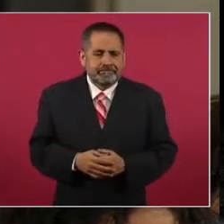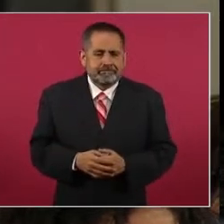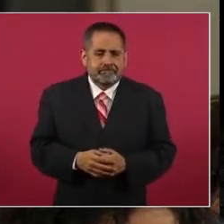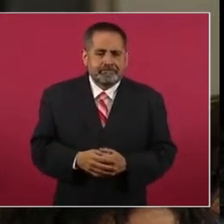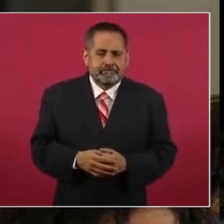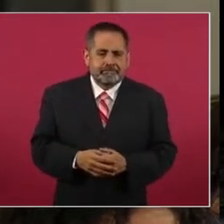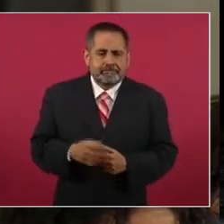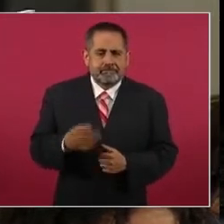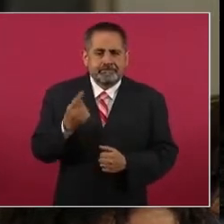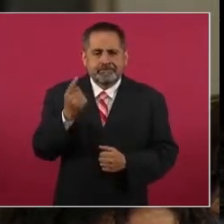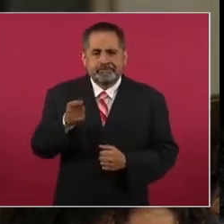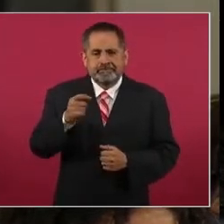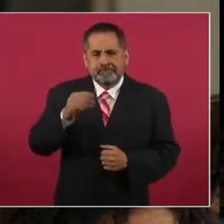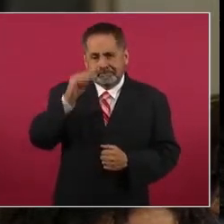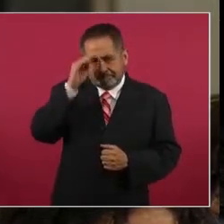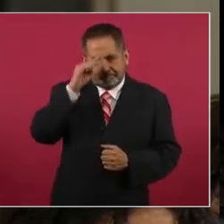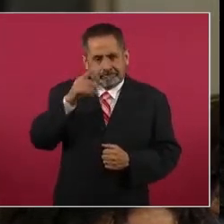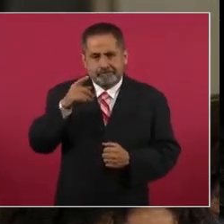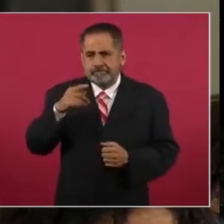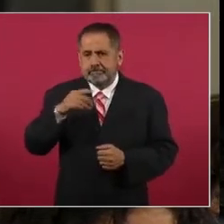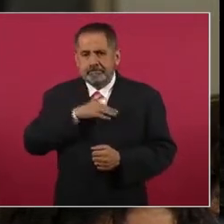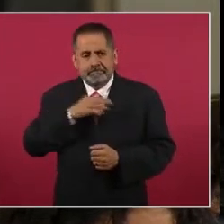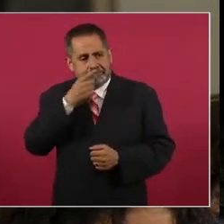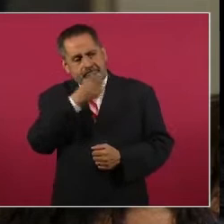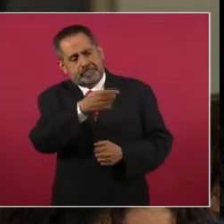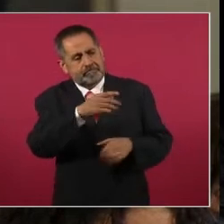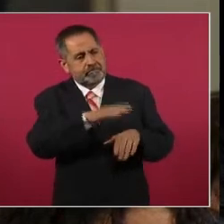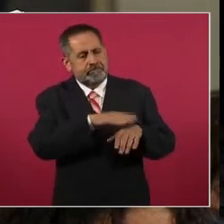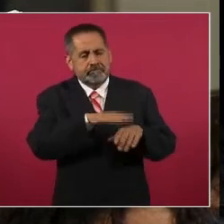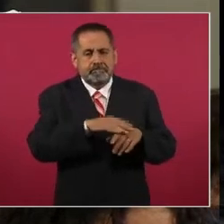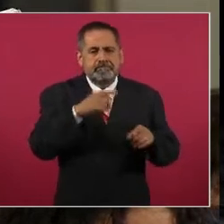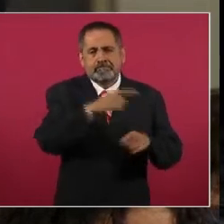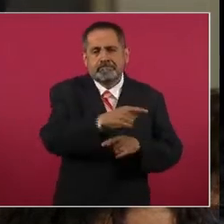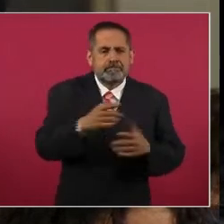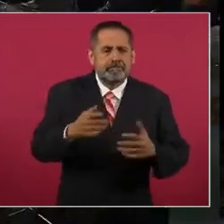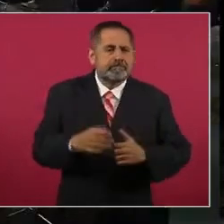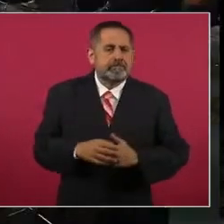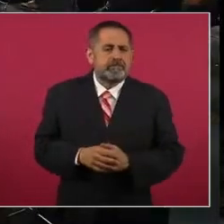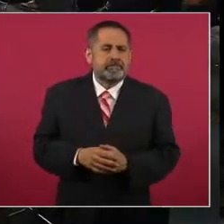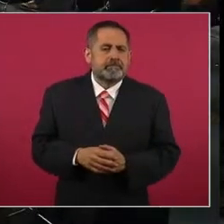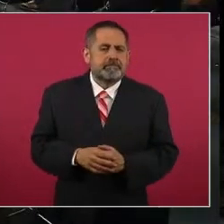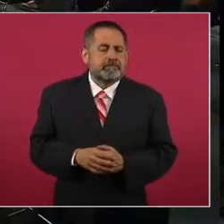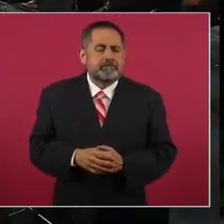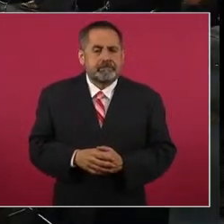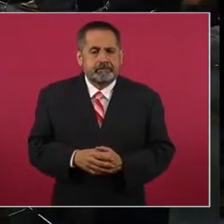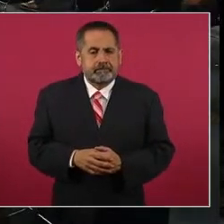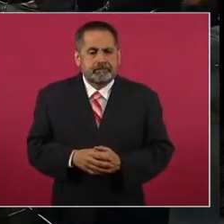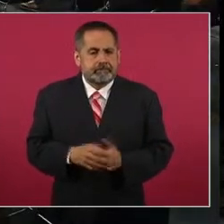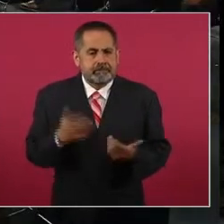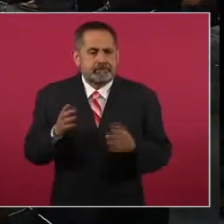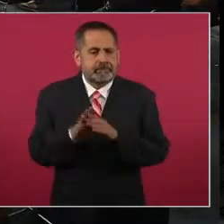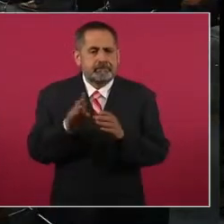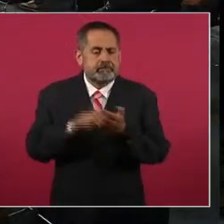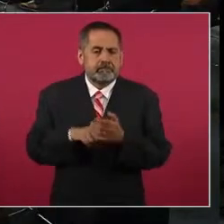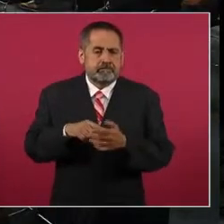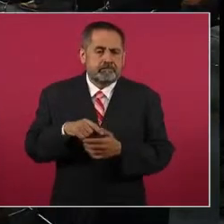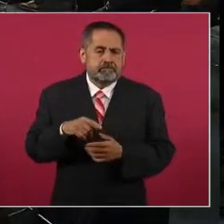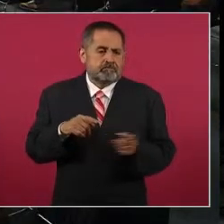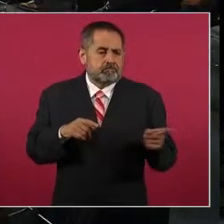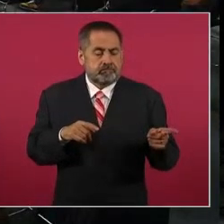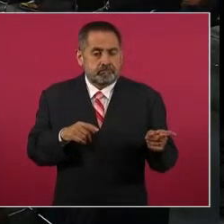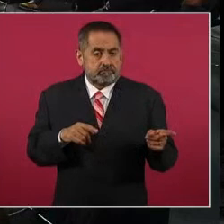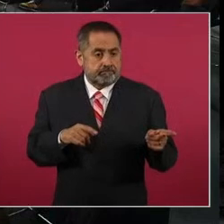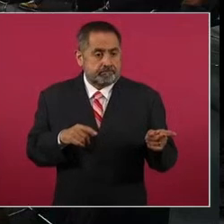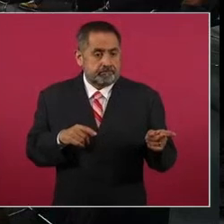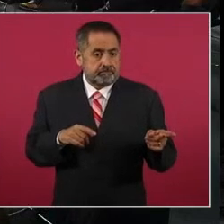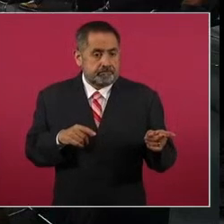que le podría decir por qué es en su gobierno se